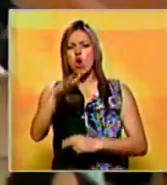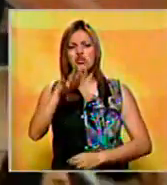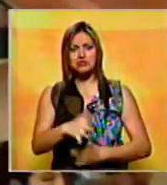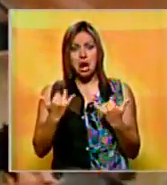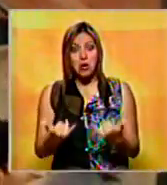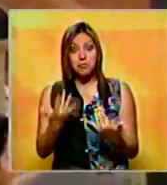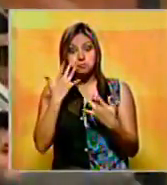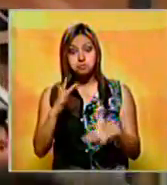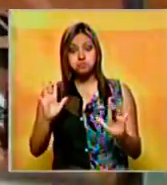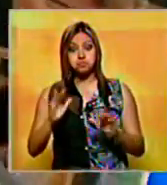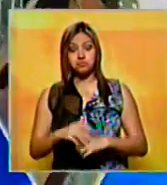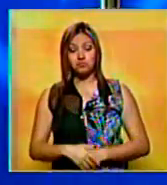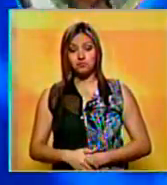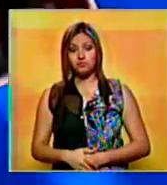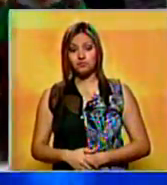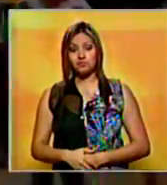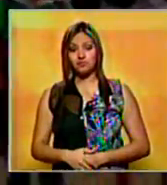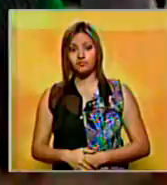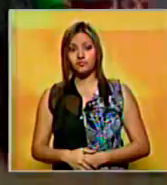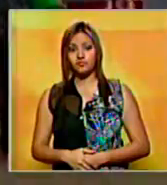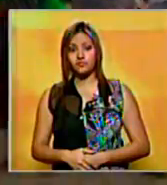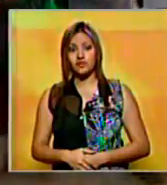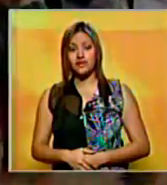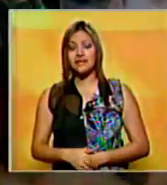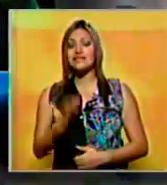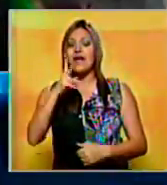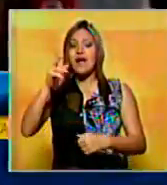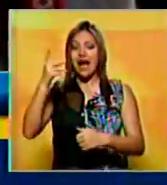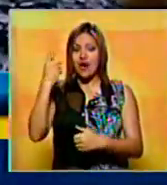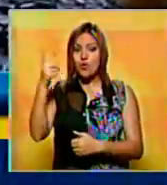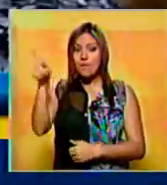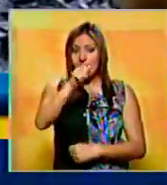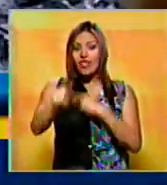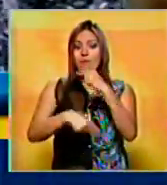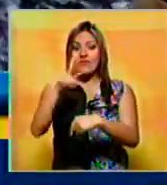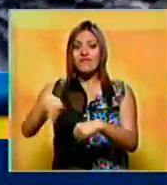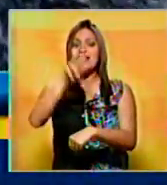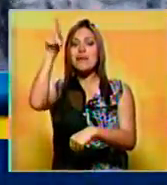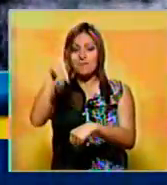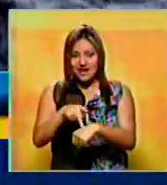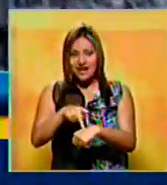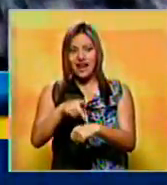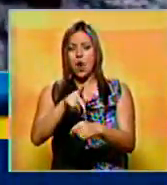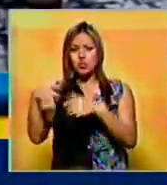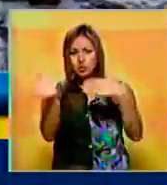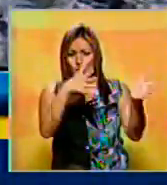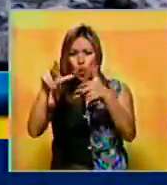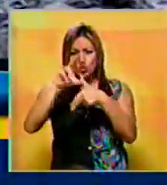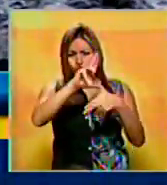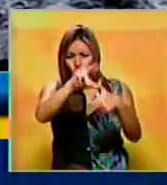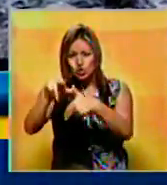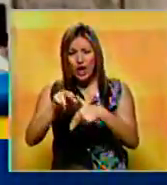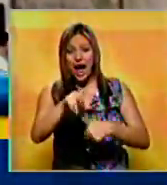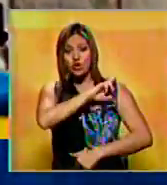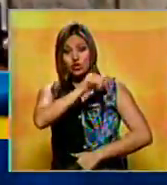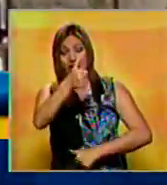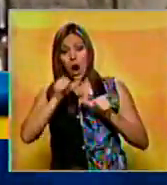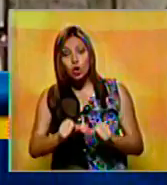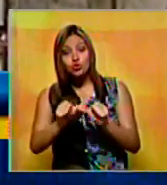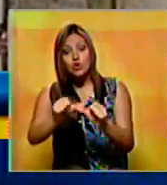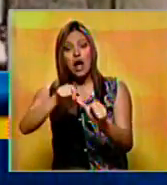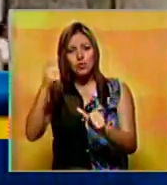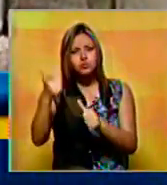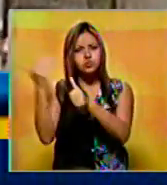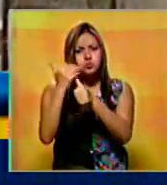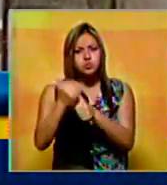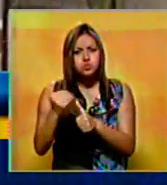de Levinson. En Filipinas, un mes después de que el tifón Haiyan devastara la región, las autoridades continúan